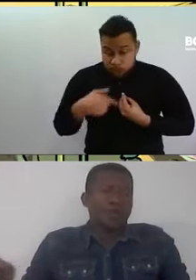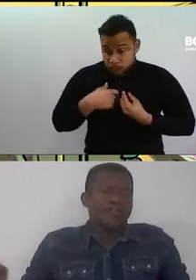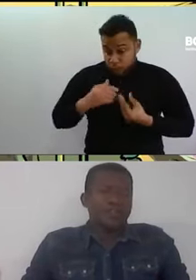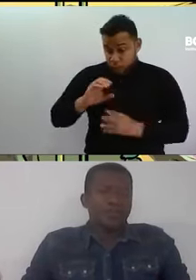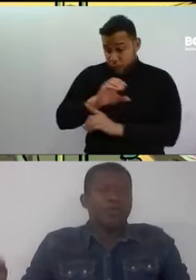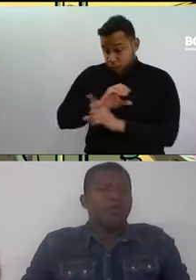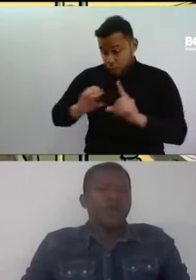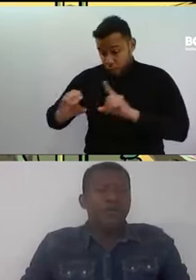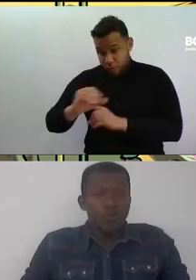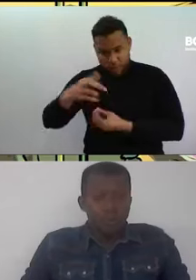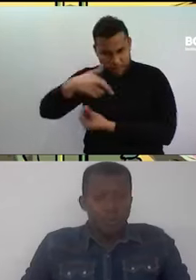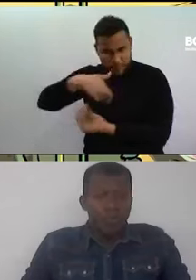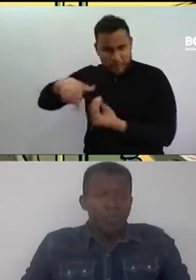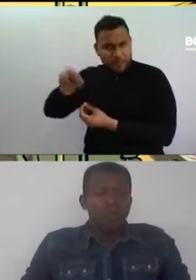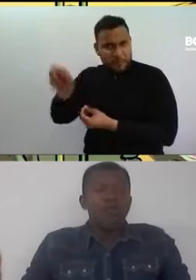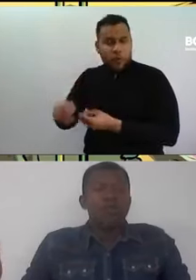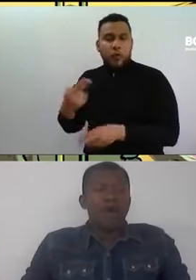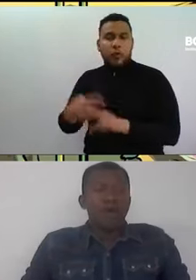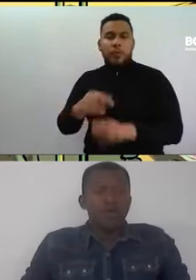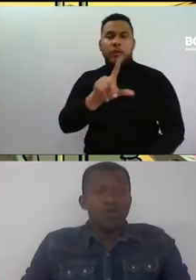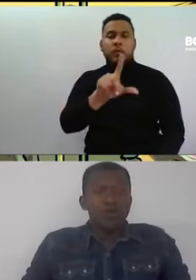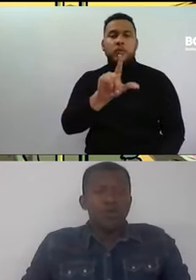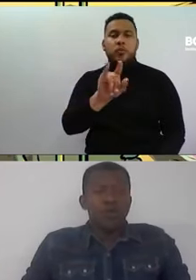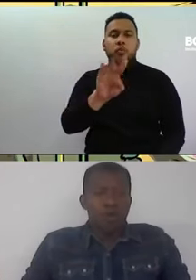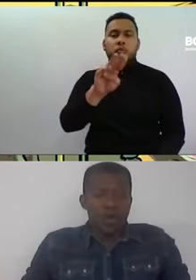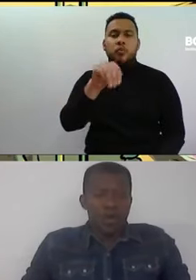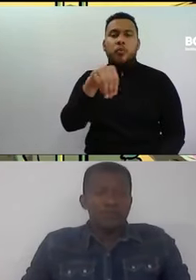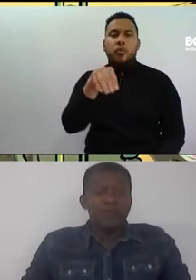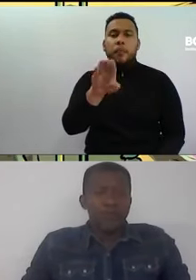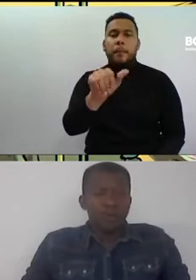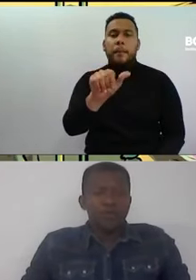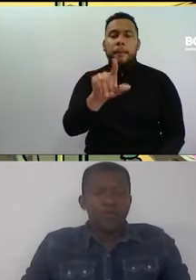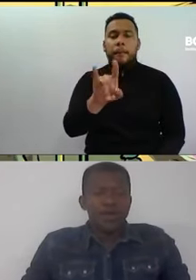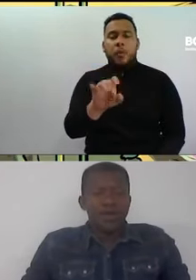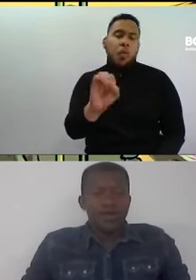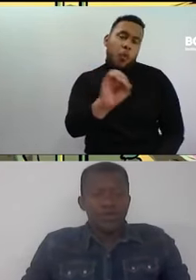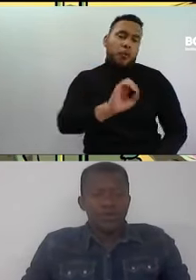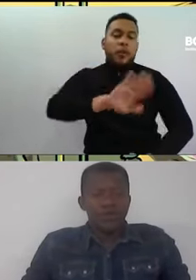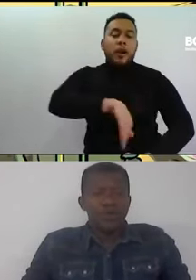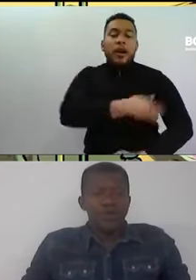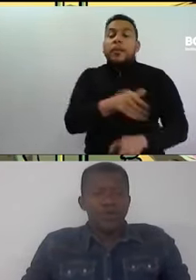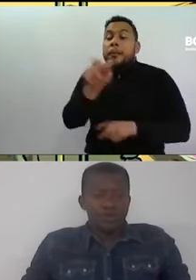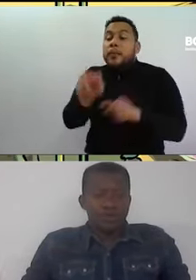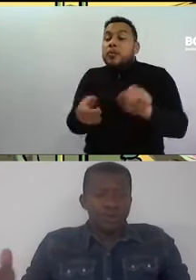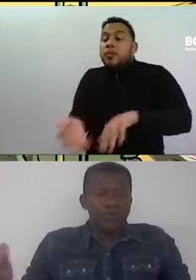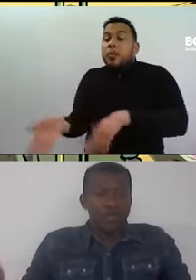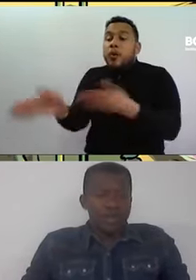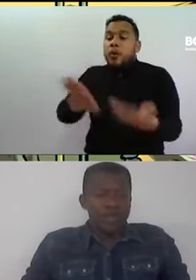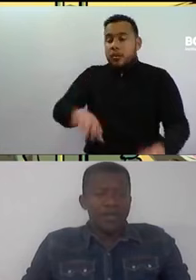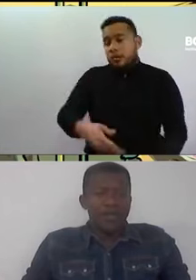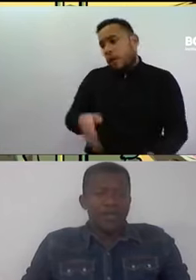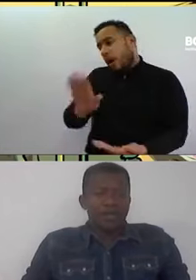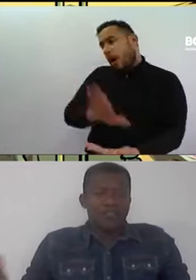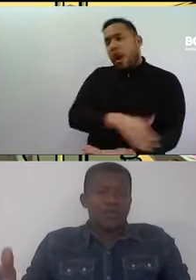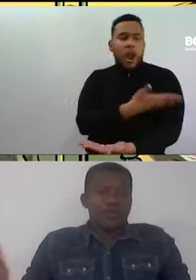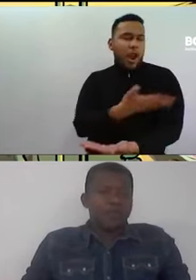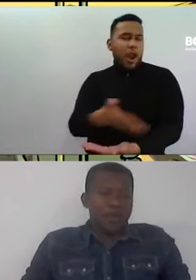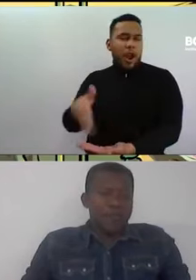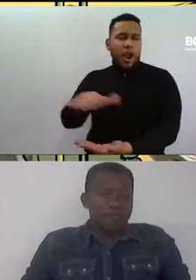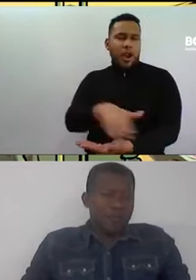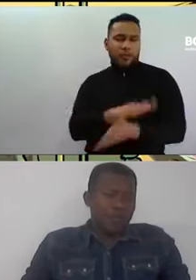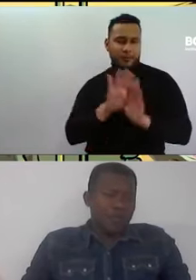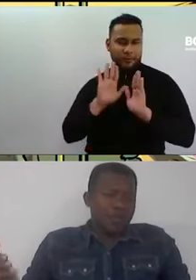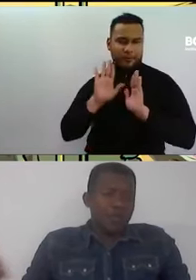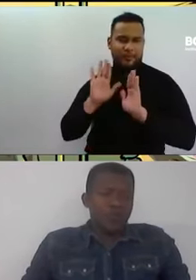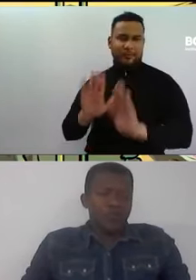como es el lumbalú. Lumbalú, o canto a los muertos, donde se